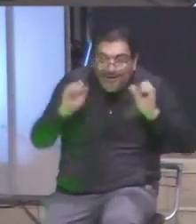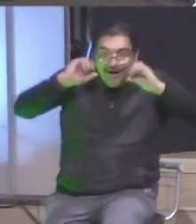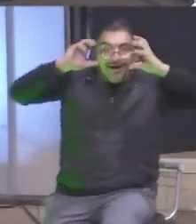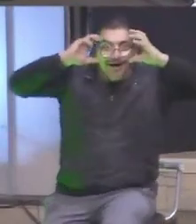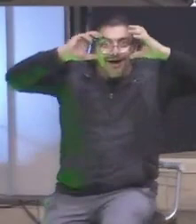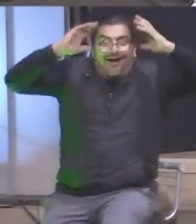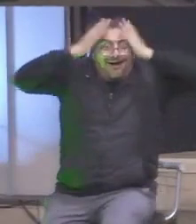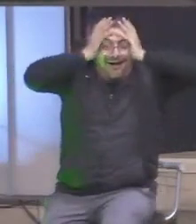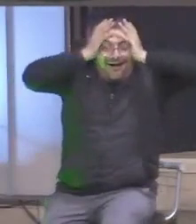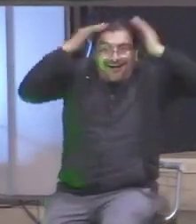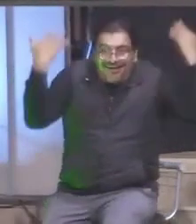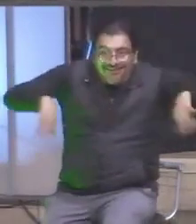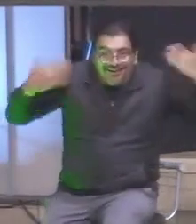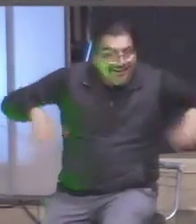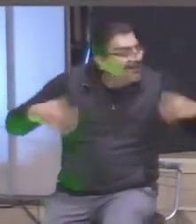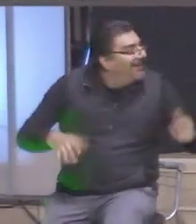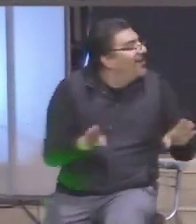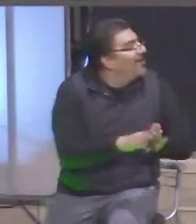Qué